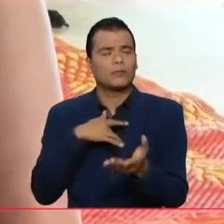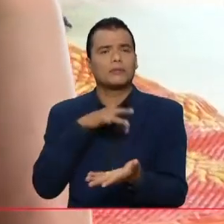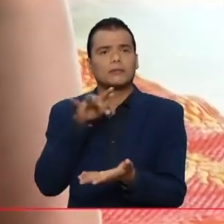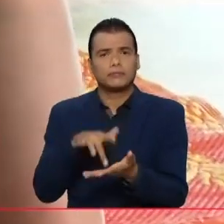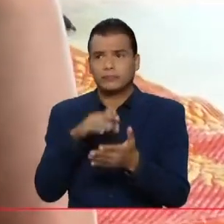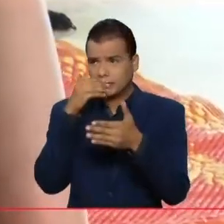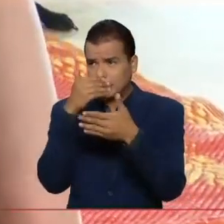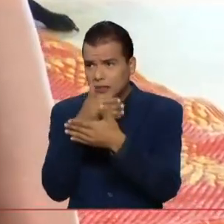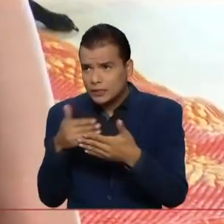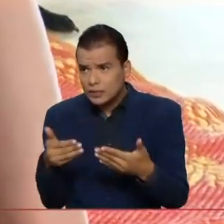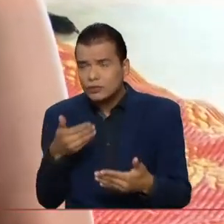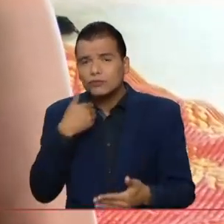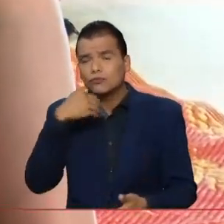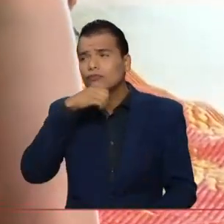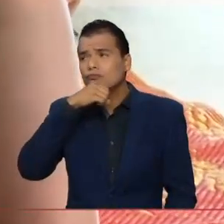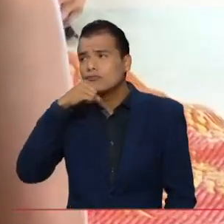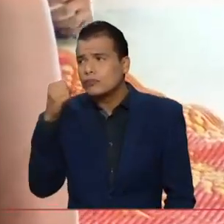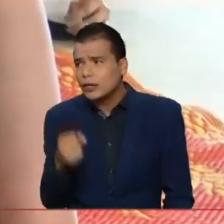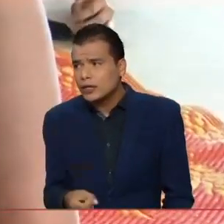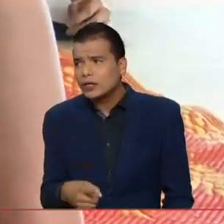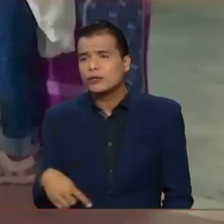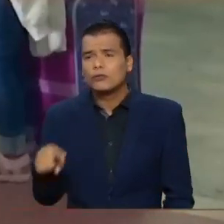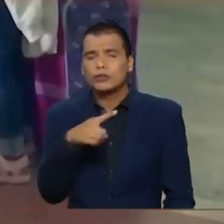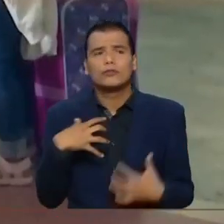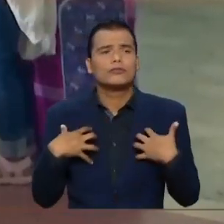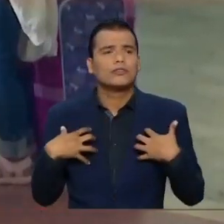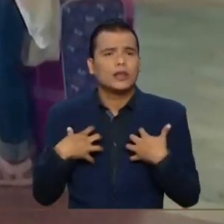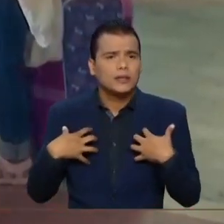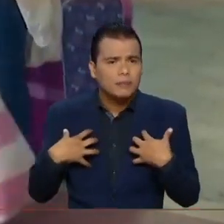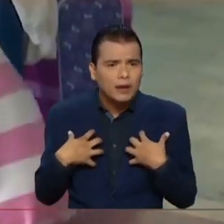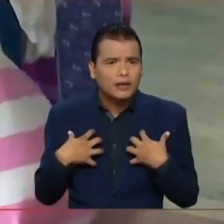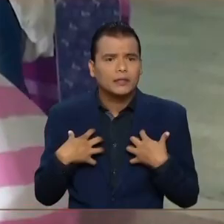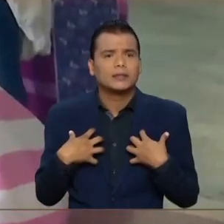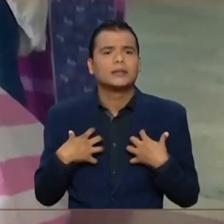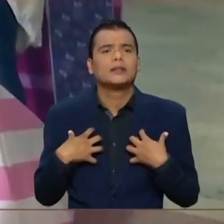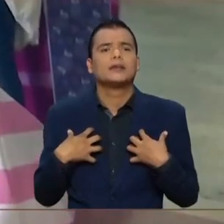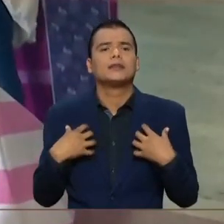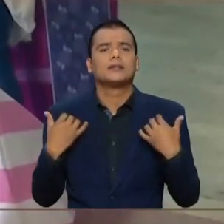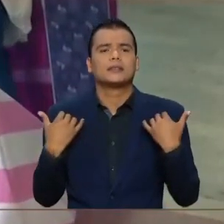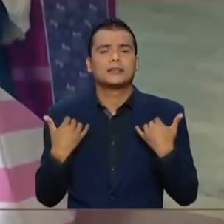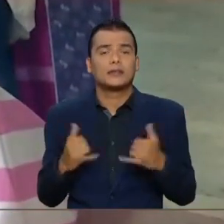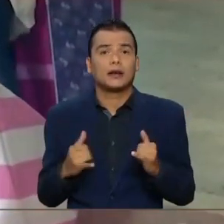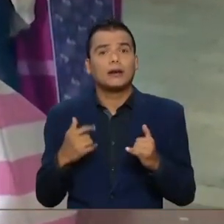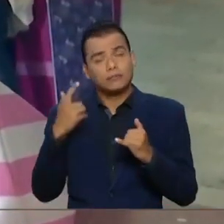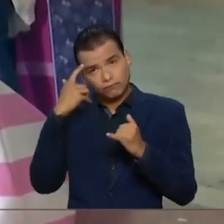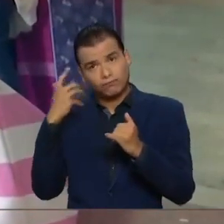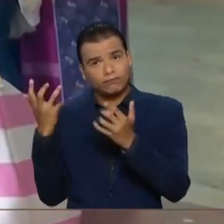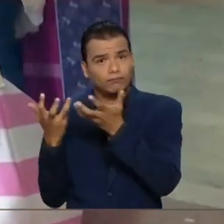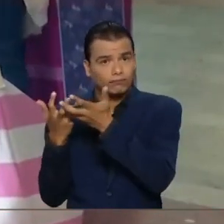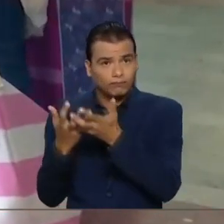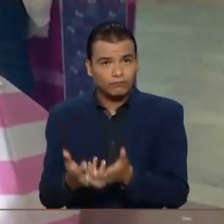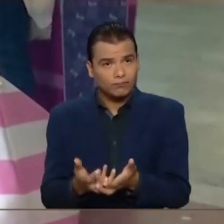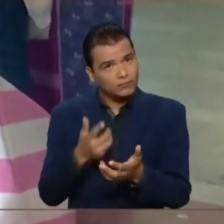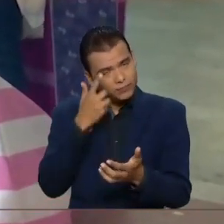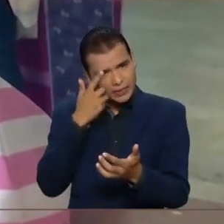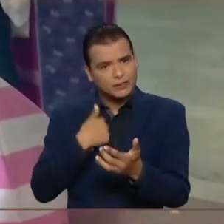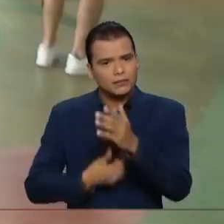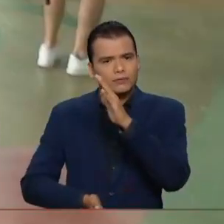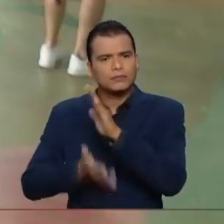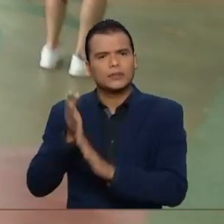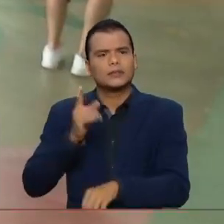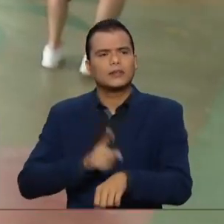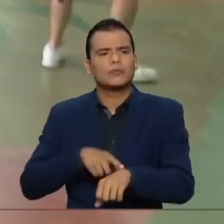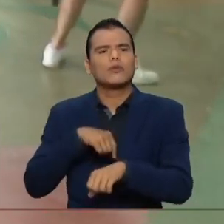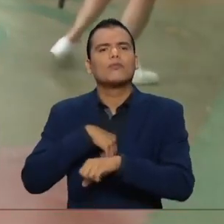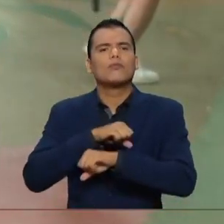adultos mayores, mascoticas. Llegamos acá para que viajábamos por la mañana y